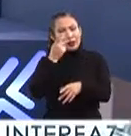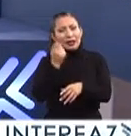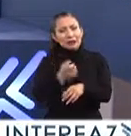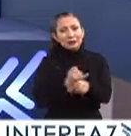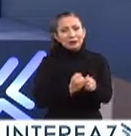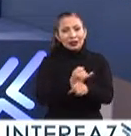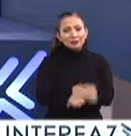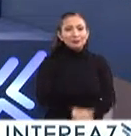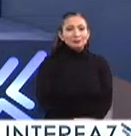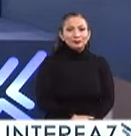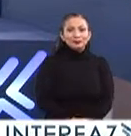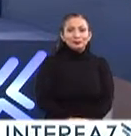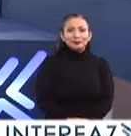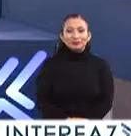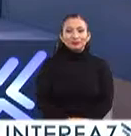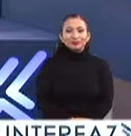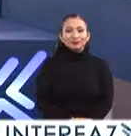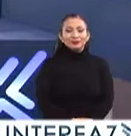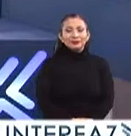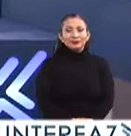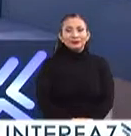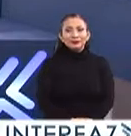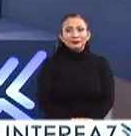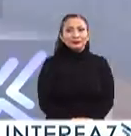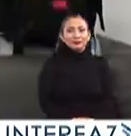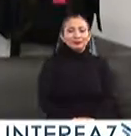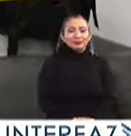vamos a ver el reportaje Por supuesto. que preparaste.